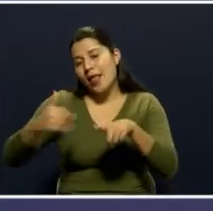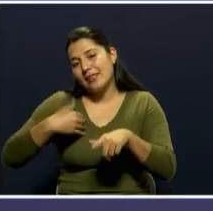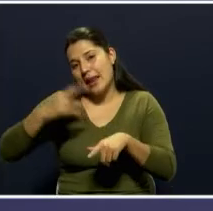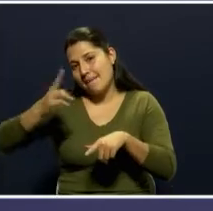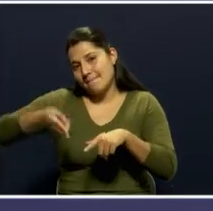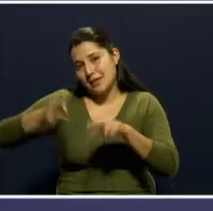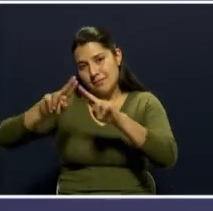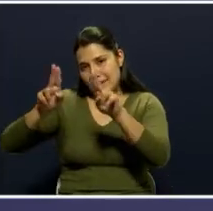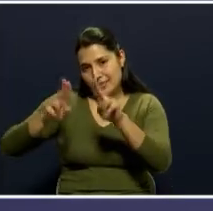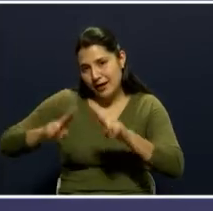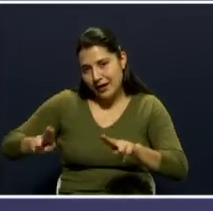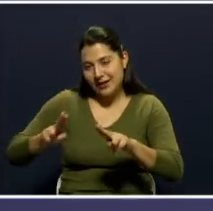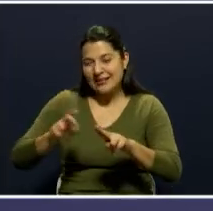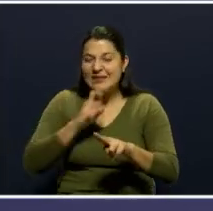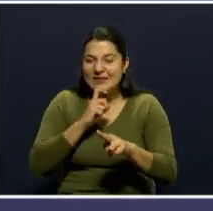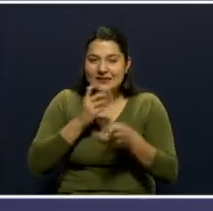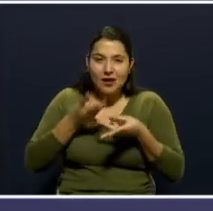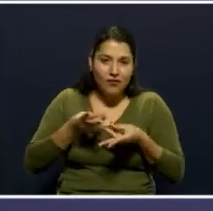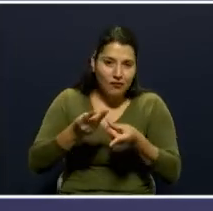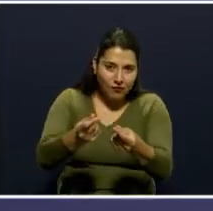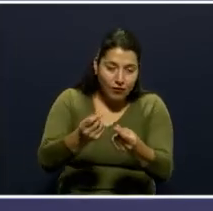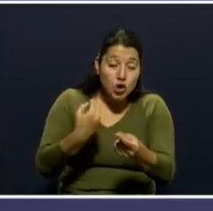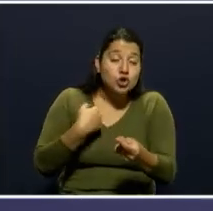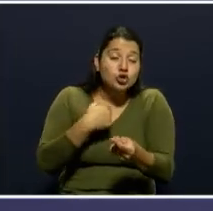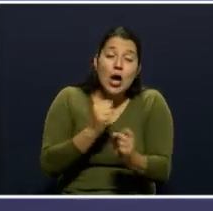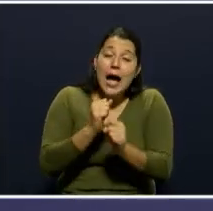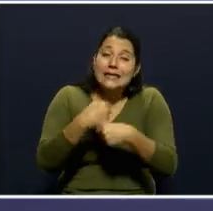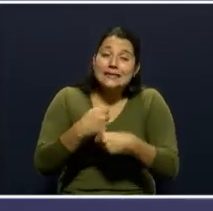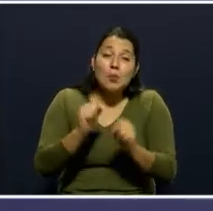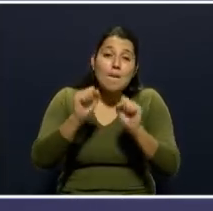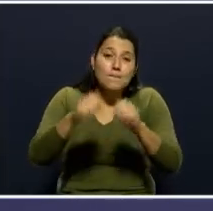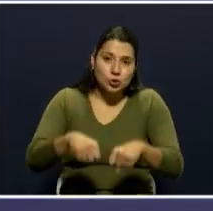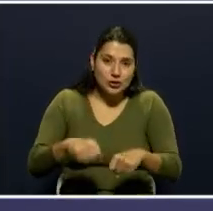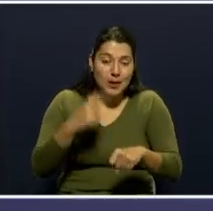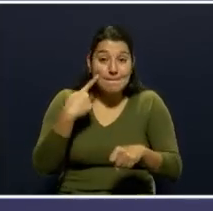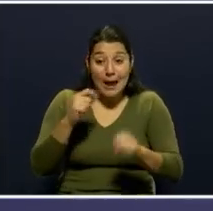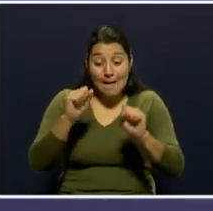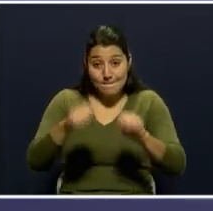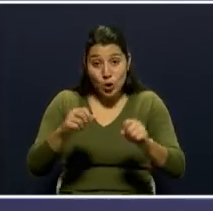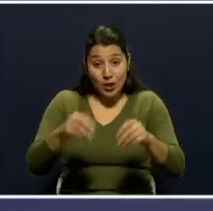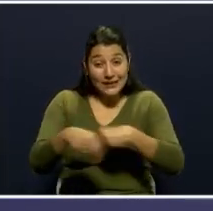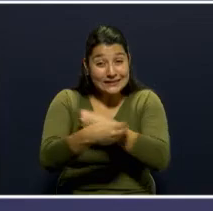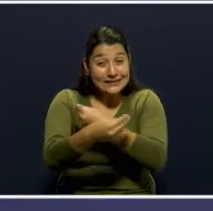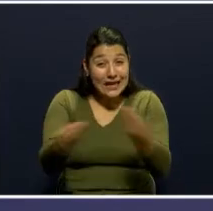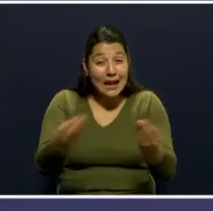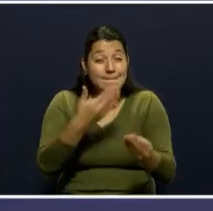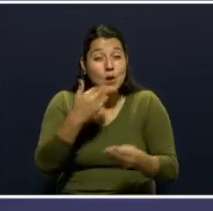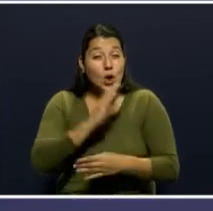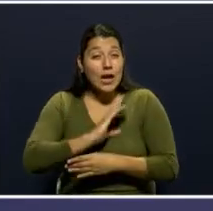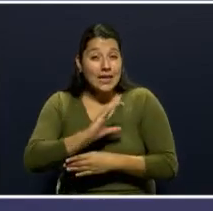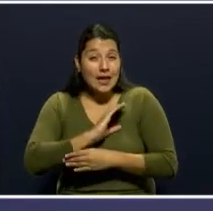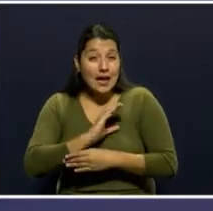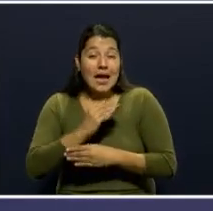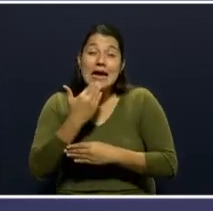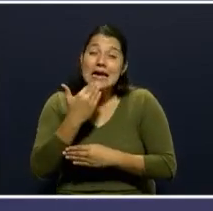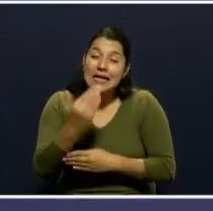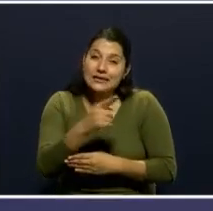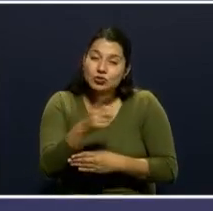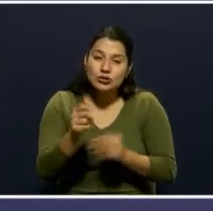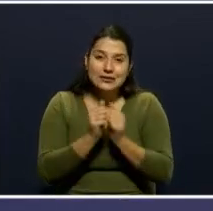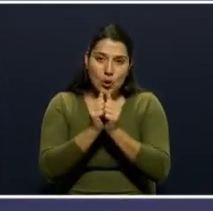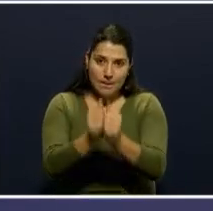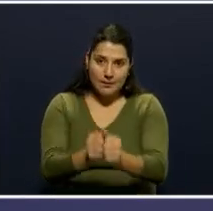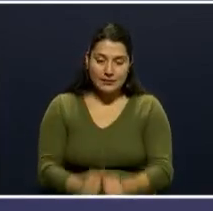la misma fluidez. Hacemos lo posible por llevar a ustedes con la mejor calidad. Les agradecemos que nos